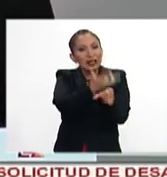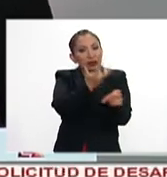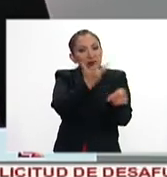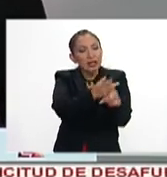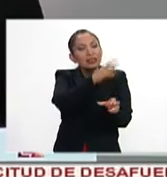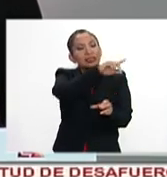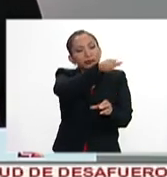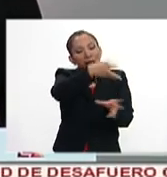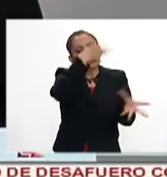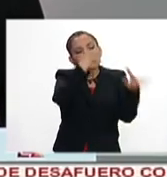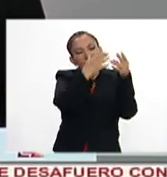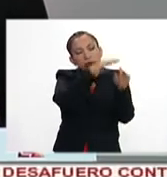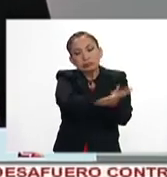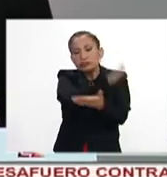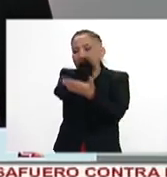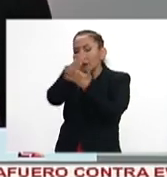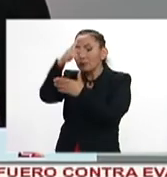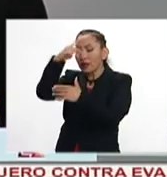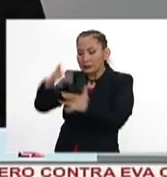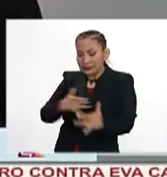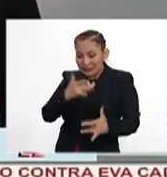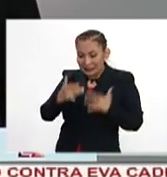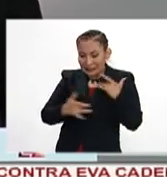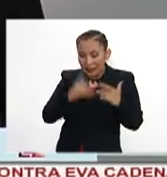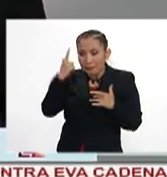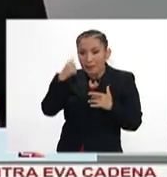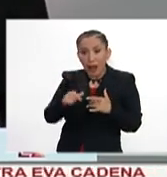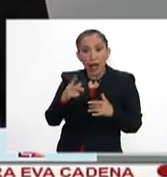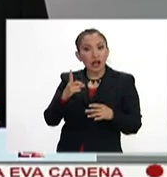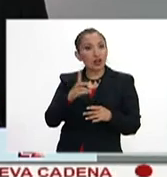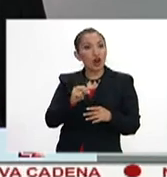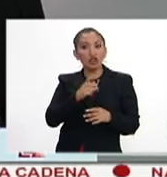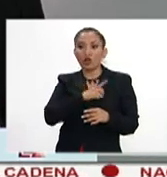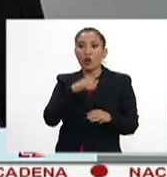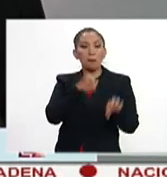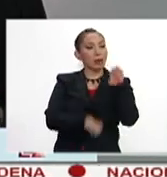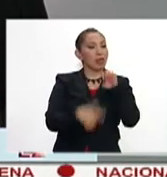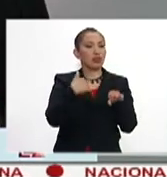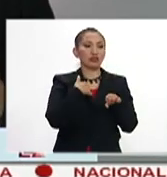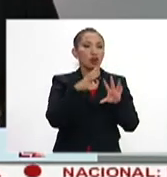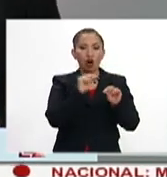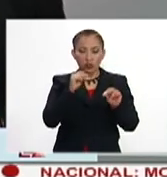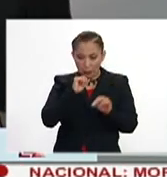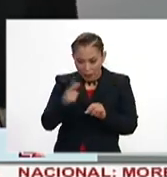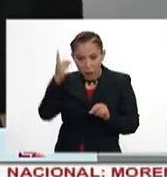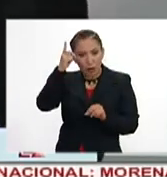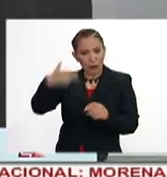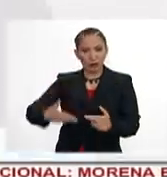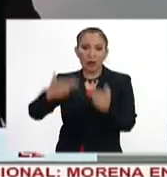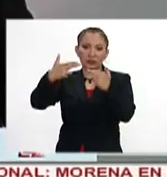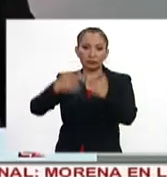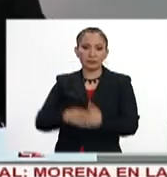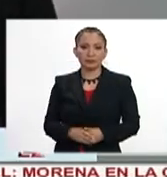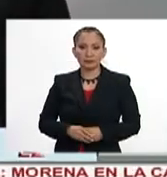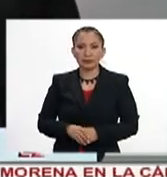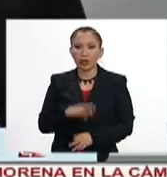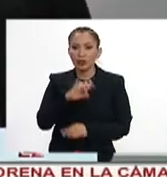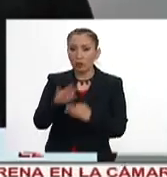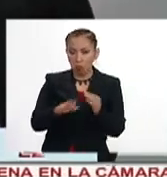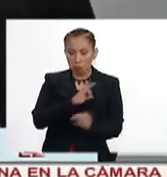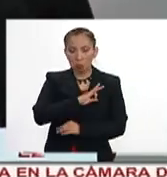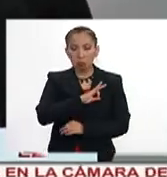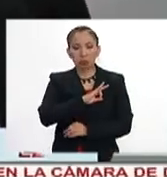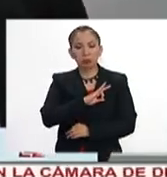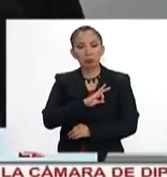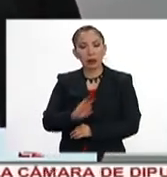y regresar a México inspirados, de no nomás ser empleados, pero que sean empresarios. Todo es